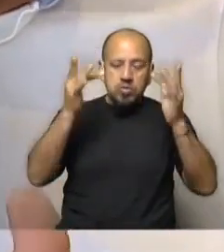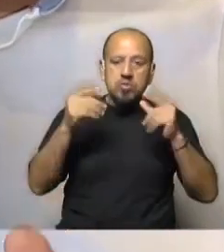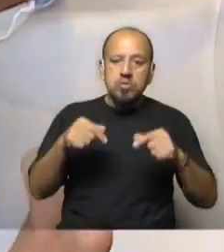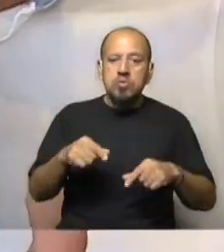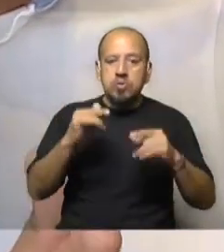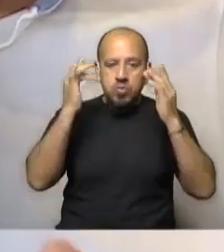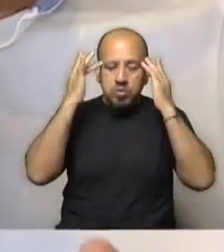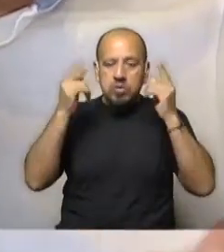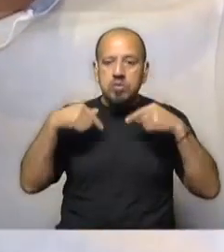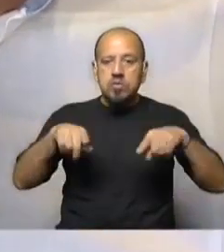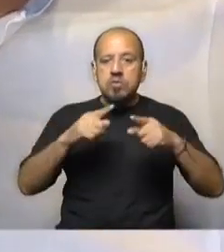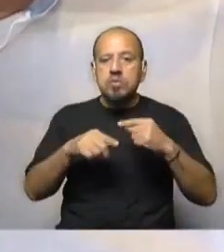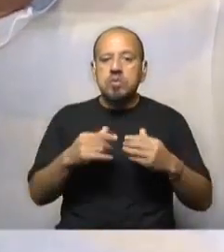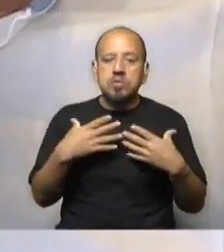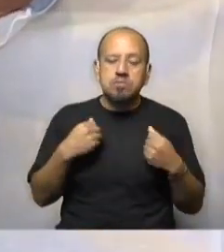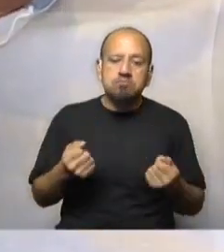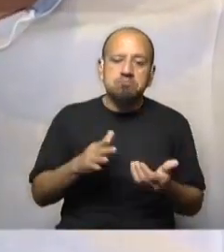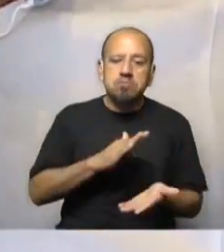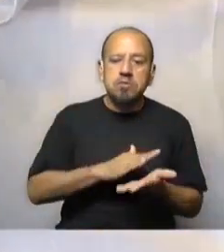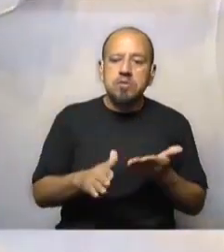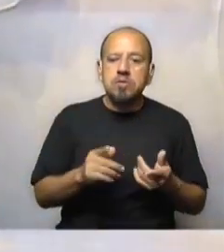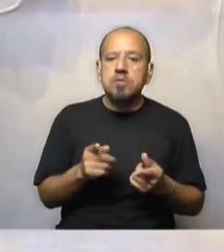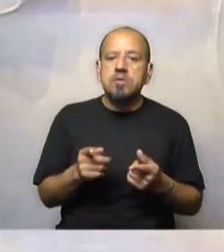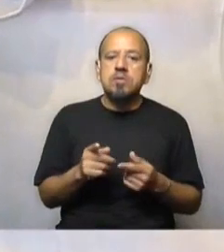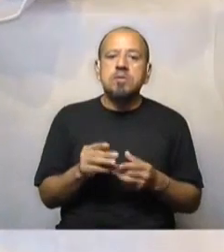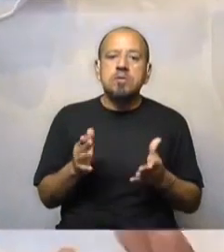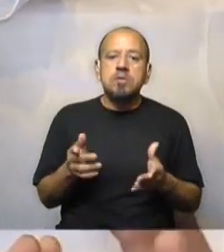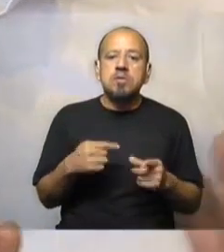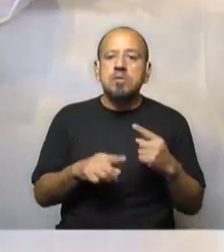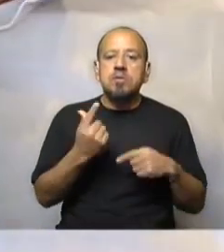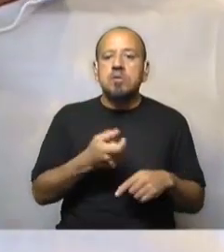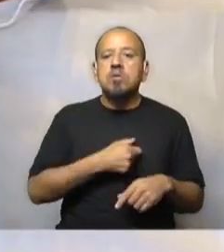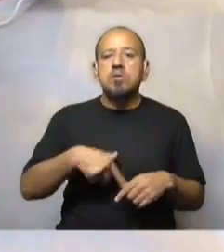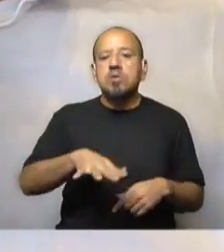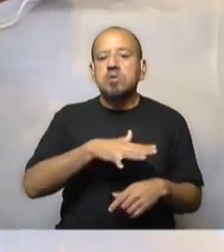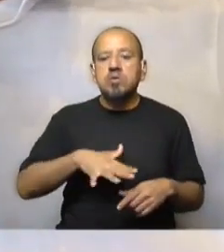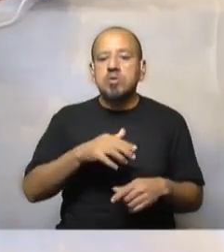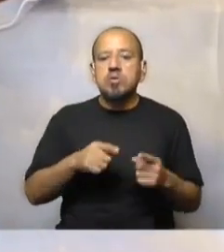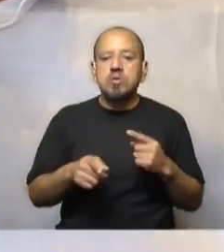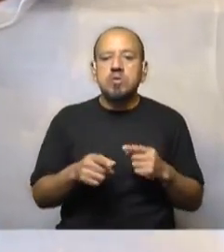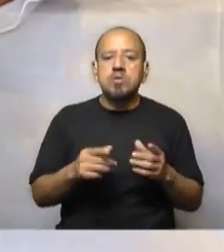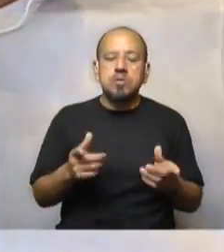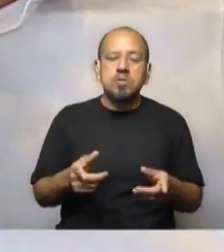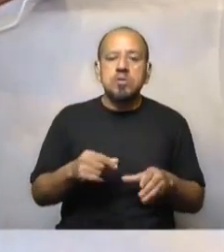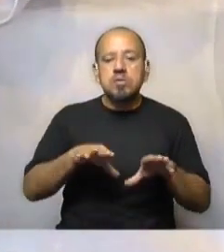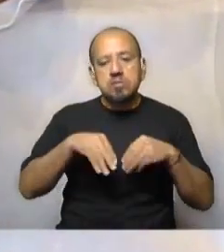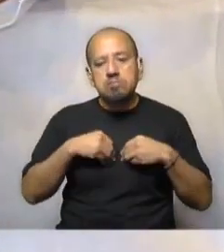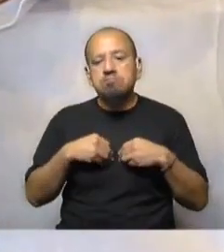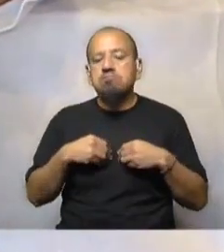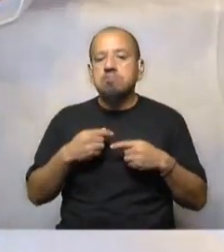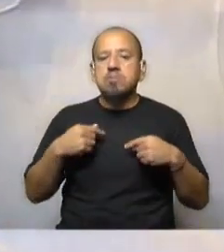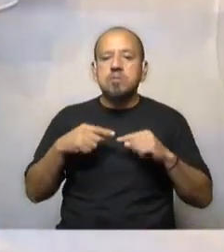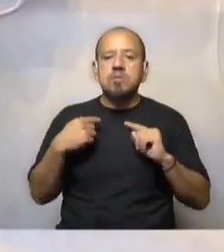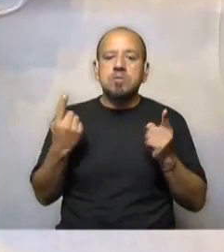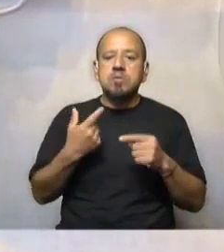dio educación y sanidad gratuitas durante toda la niñez, y en una sociedad amable y hospitalaria, tolerante, acogedora como era